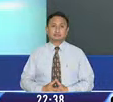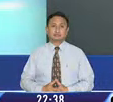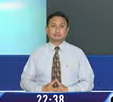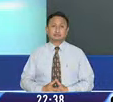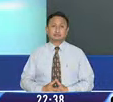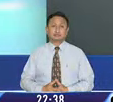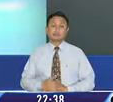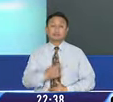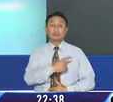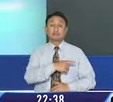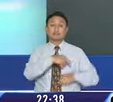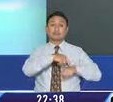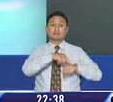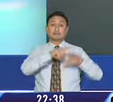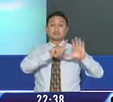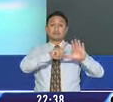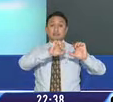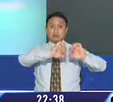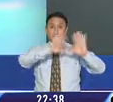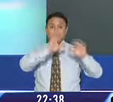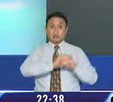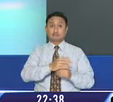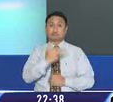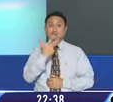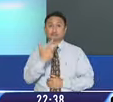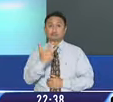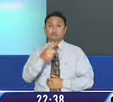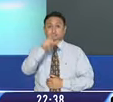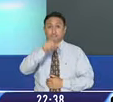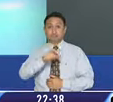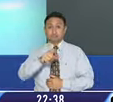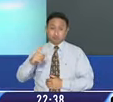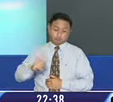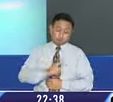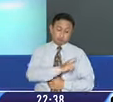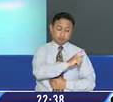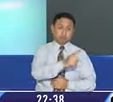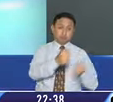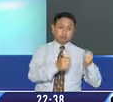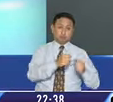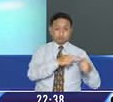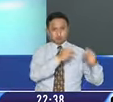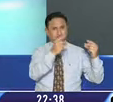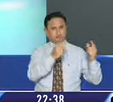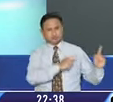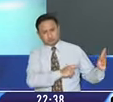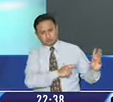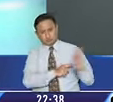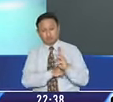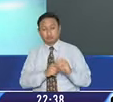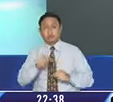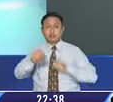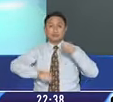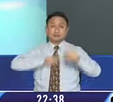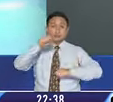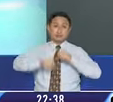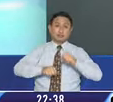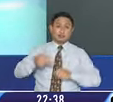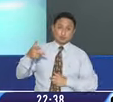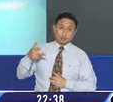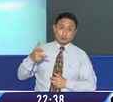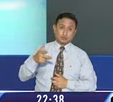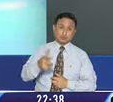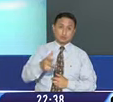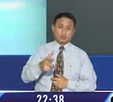Eran las 6 de la mañana cuando tres antisociales de forma sorpresiva descienden de un automóvil y atacan a un ciclista que se encontraba